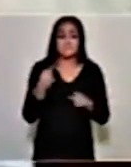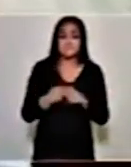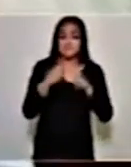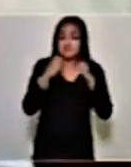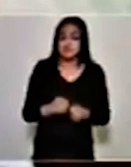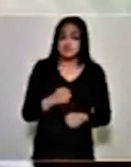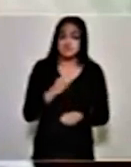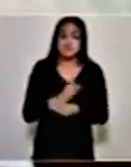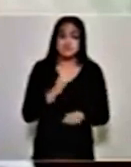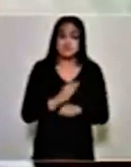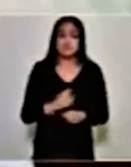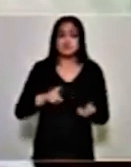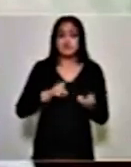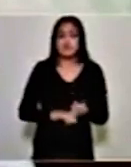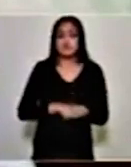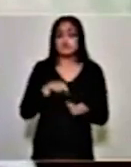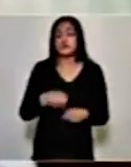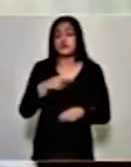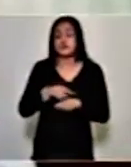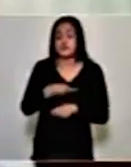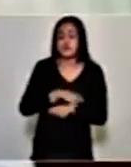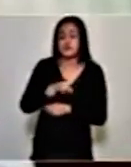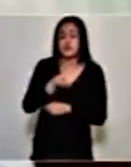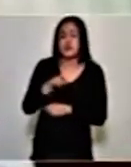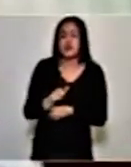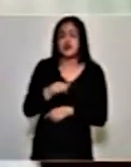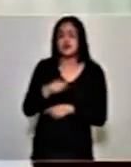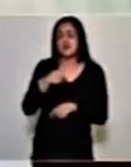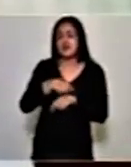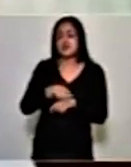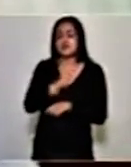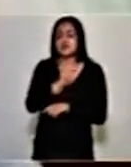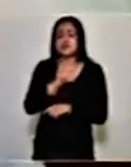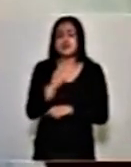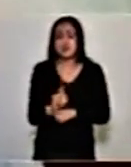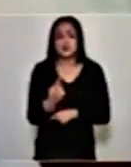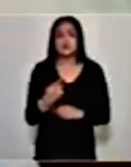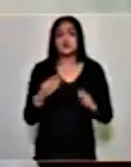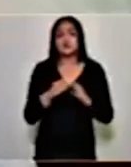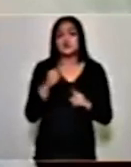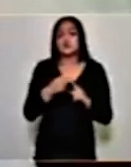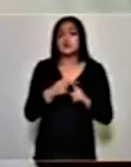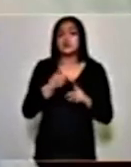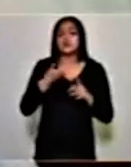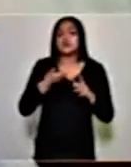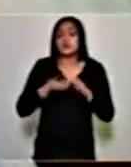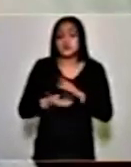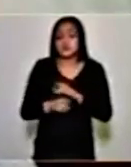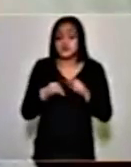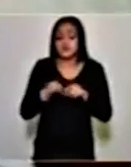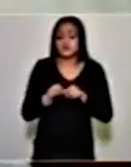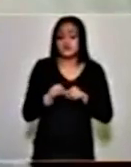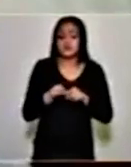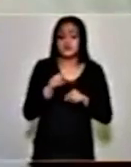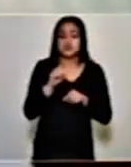encuentran viviendas en esta zona de riesgo, dando un total de 271 en el ducto, abarcando desde la calzada